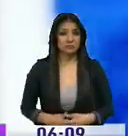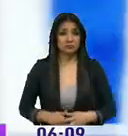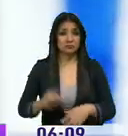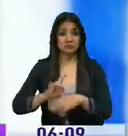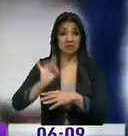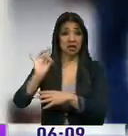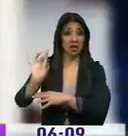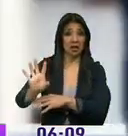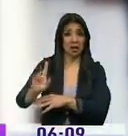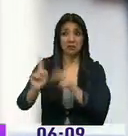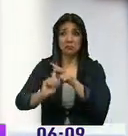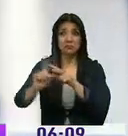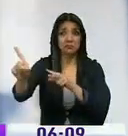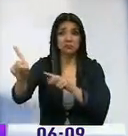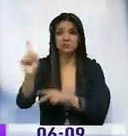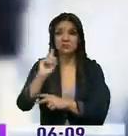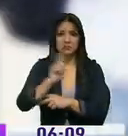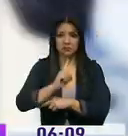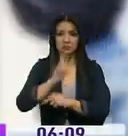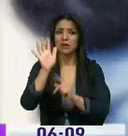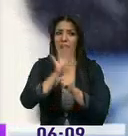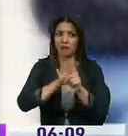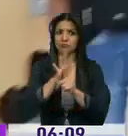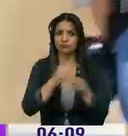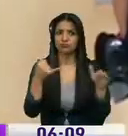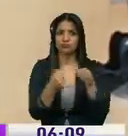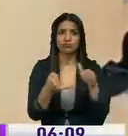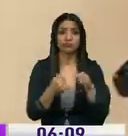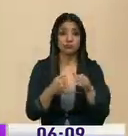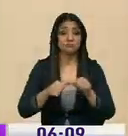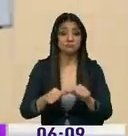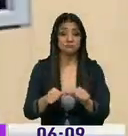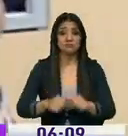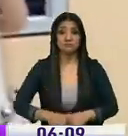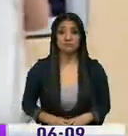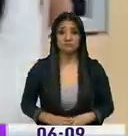impunidad un abuso sexual colectivo, informó Jorge Escobar.